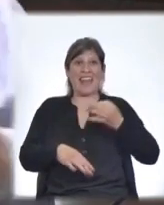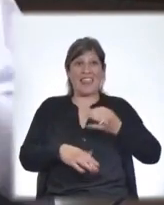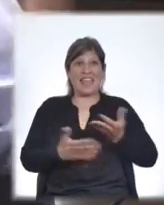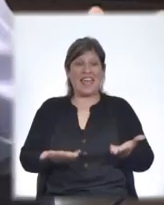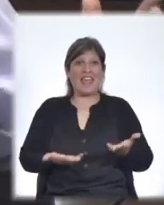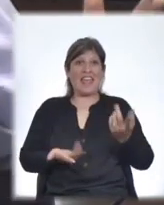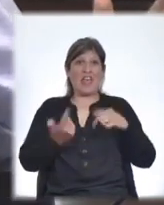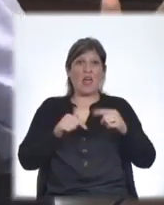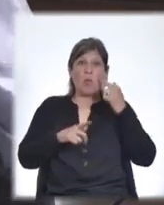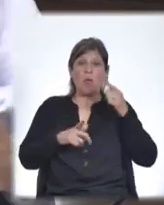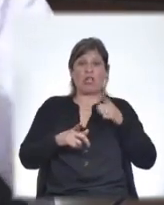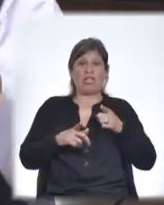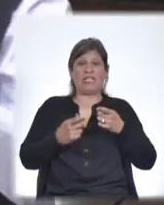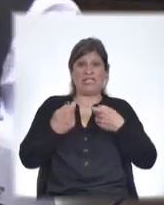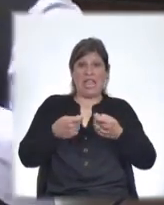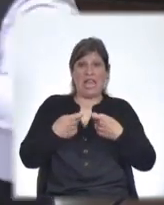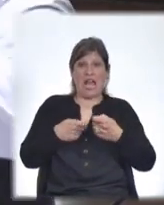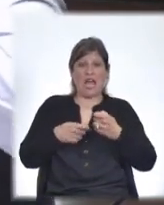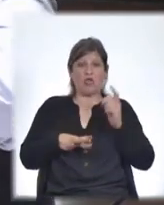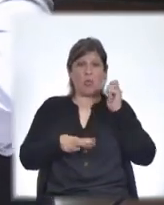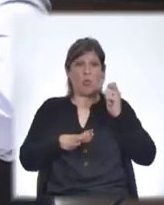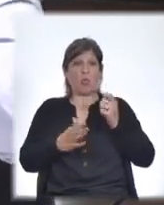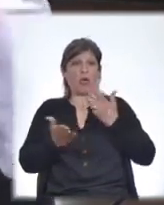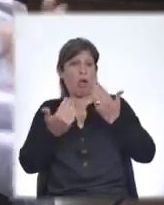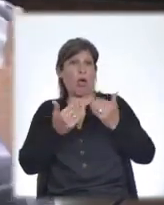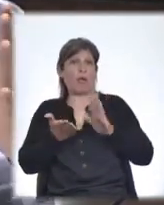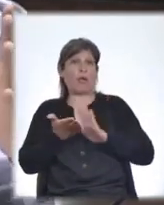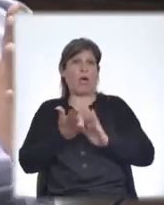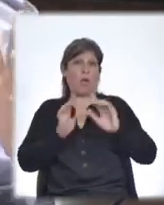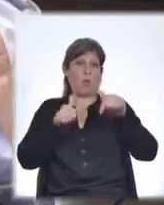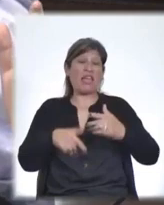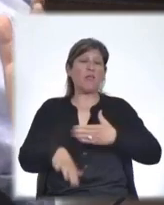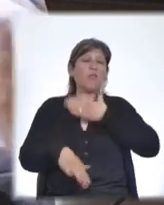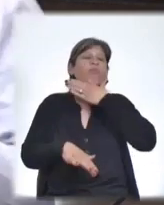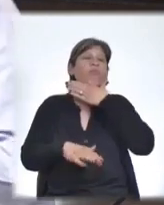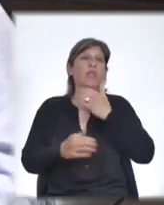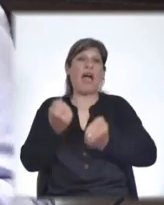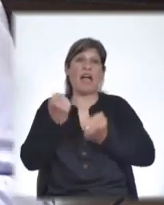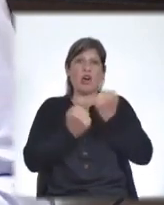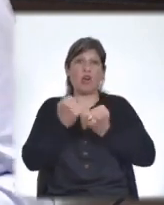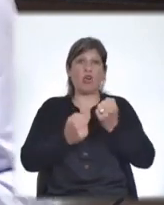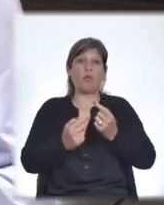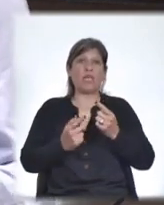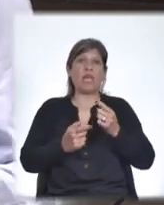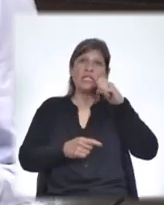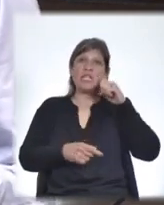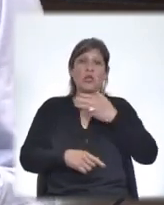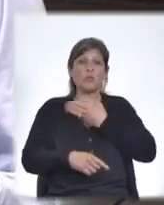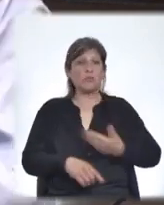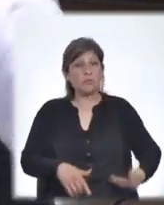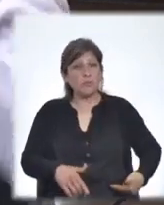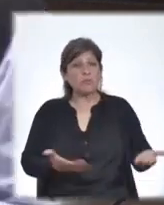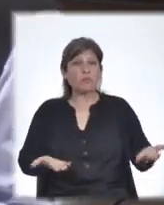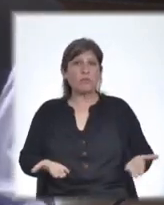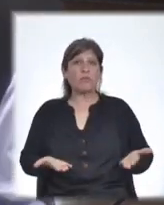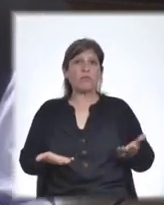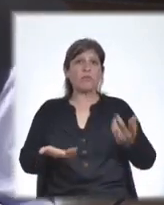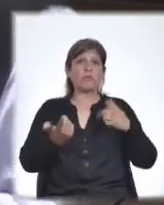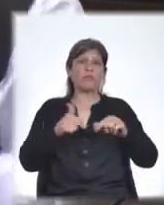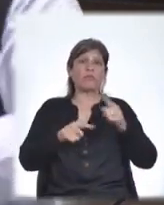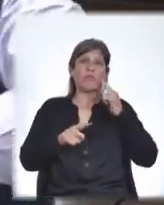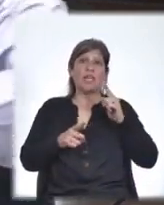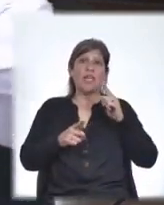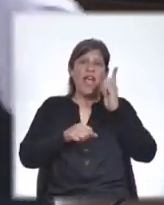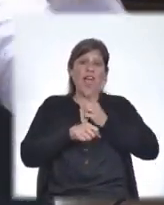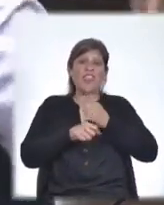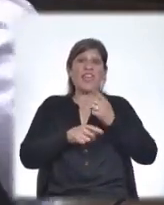presiones fiscales hablamos, y acá está el gran problema de asfixiar a las economías, señor presidente, Somalia debería ser